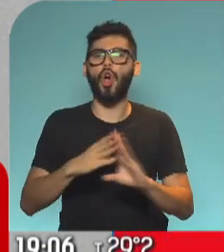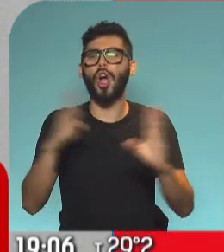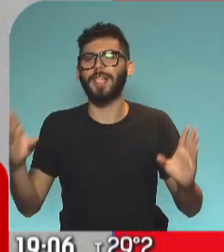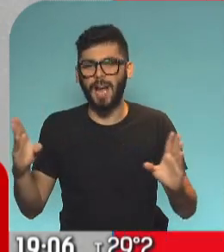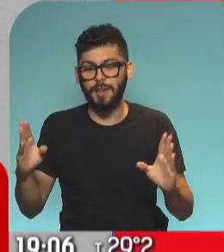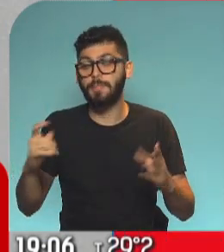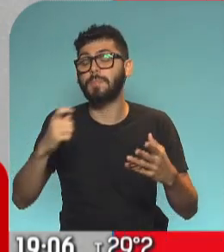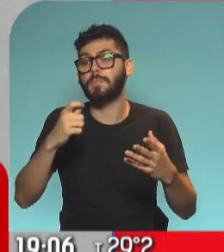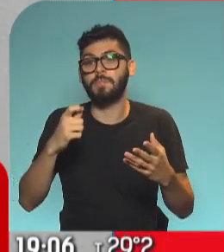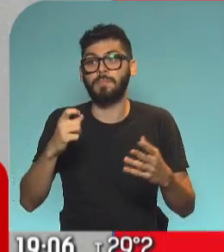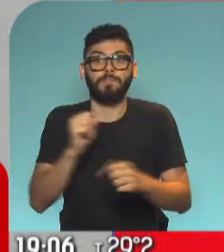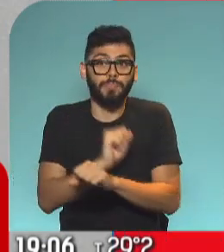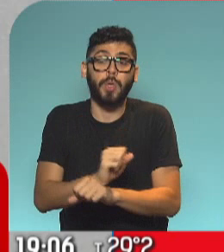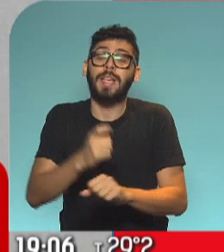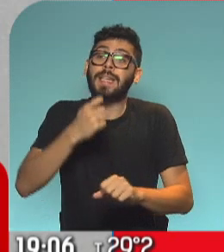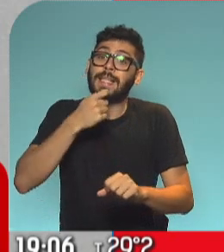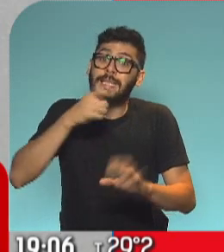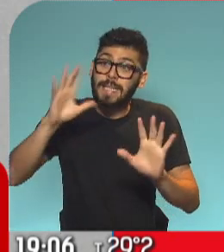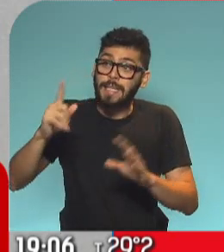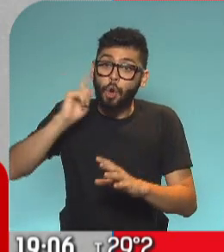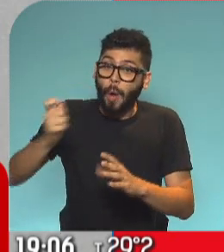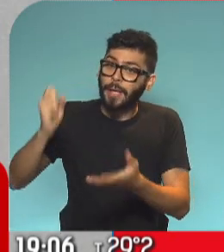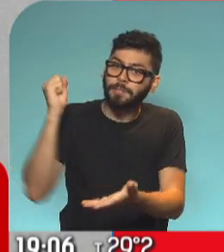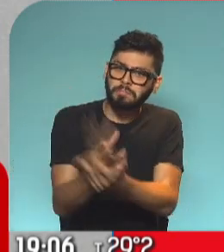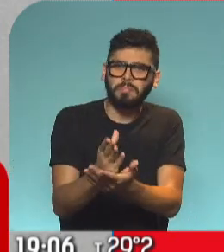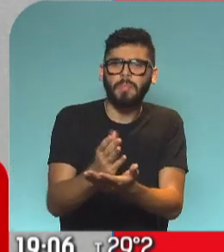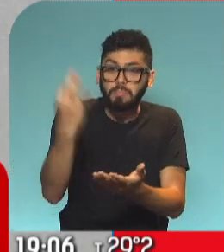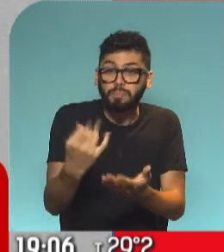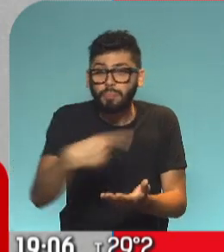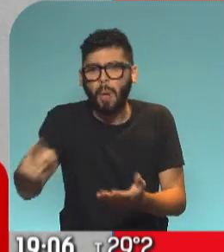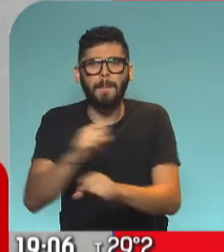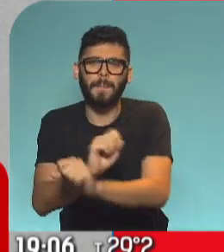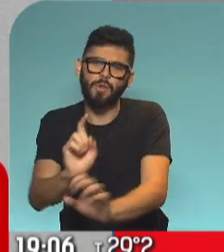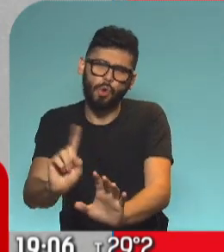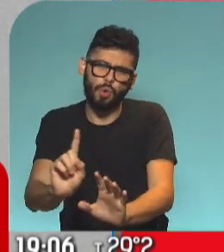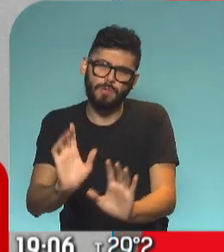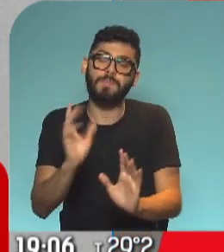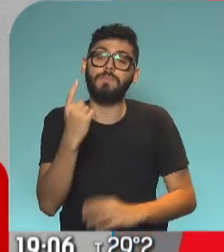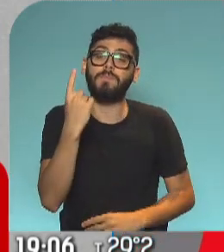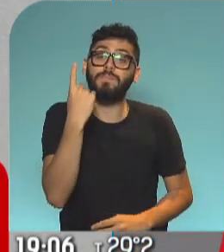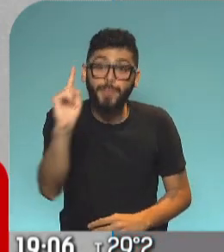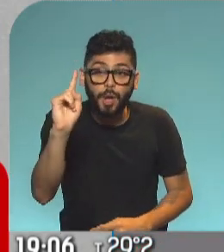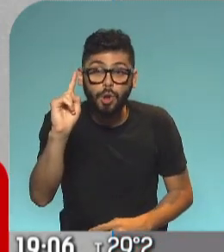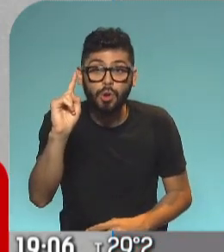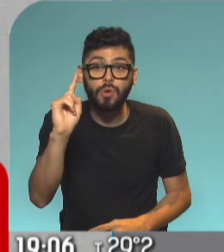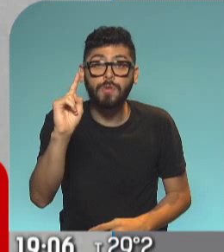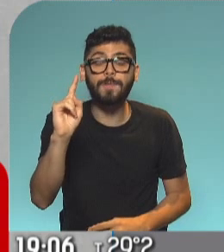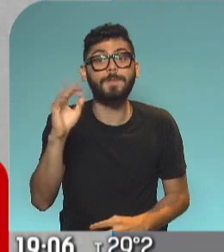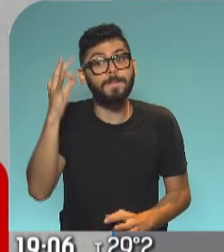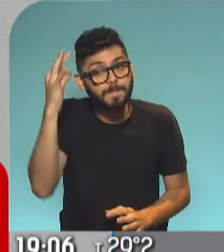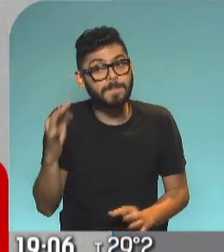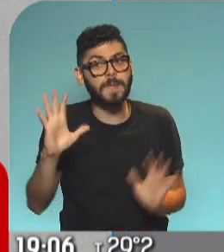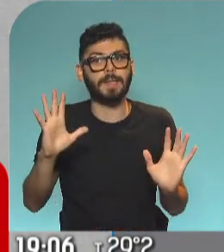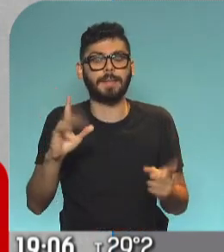en el caso de la condena no sería de cumplimiento efectivo pero más allá de esto si pone en serio riesgo